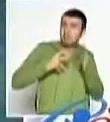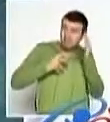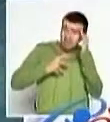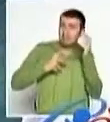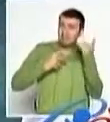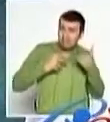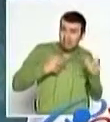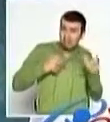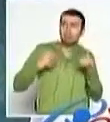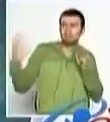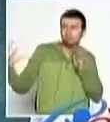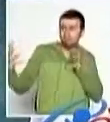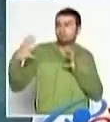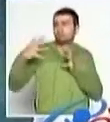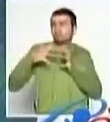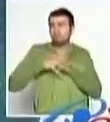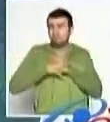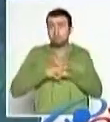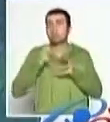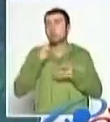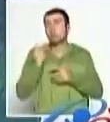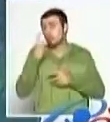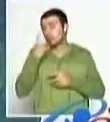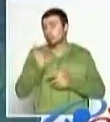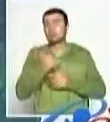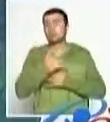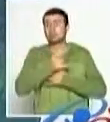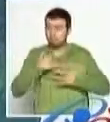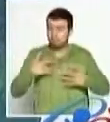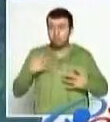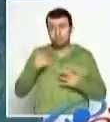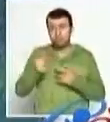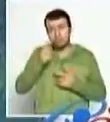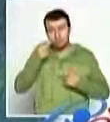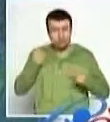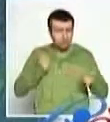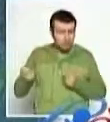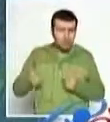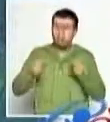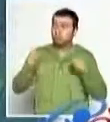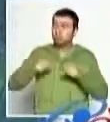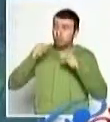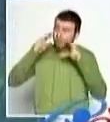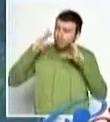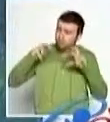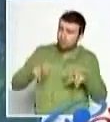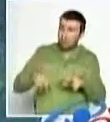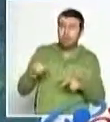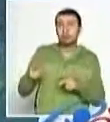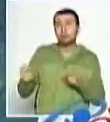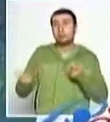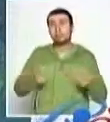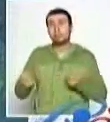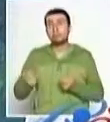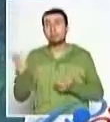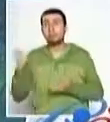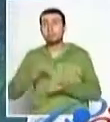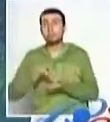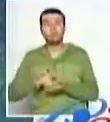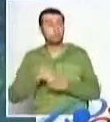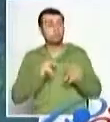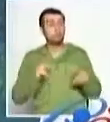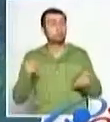salud desde otro punto de vista, desde otra forma de ver el tratamiento y la evolución de estos